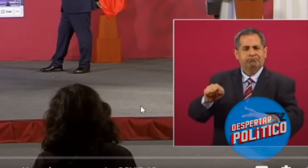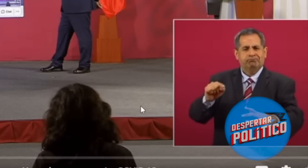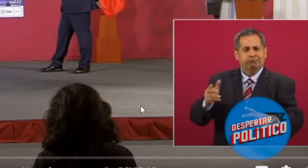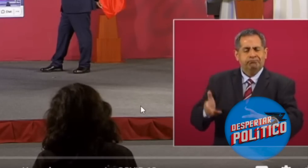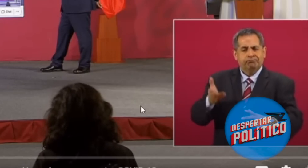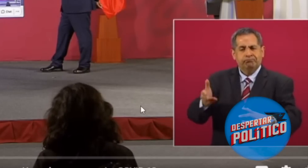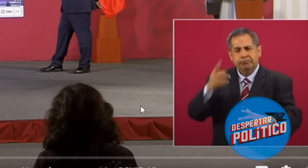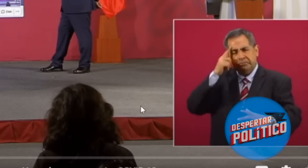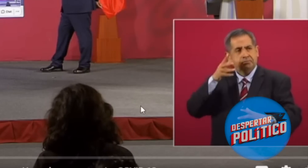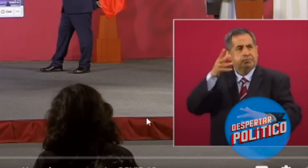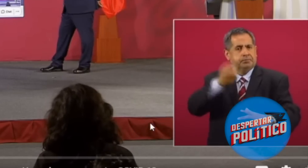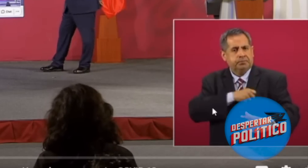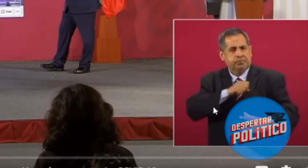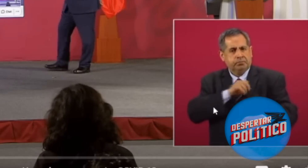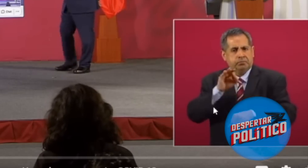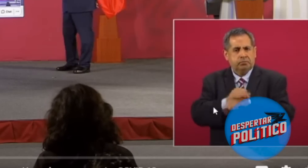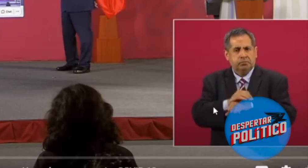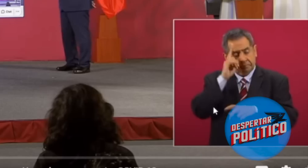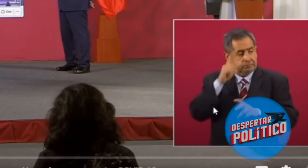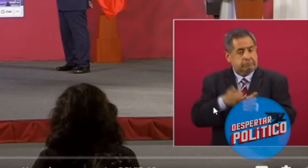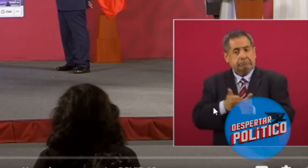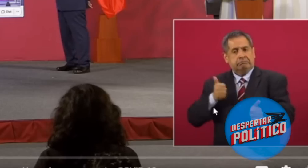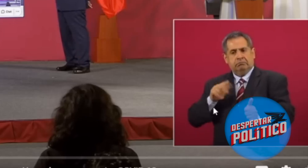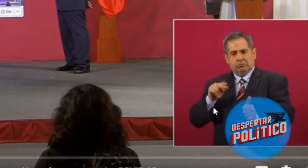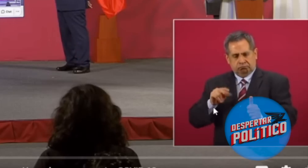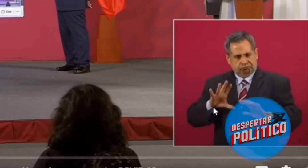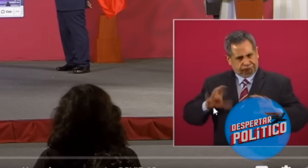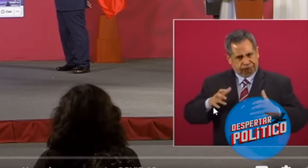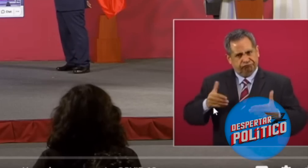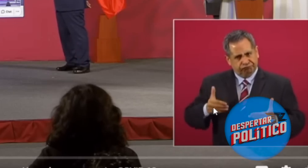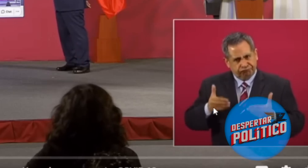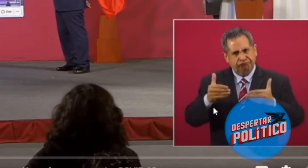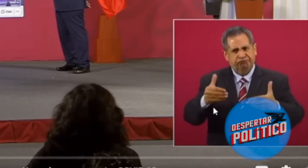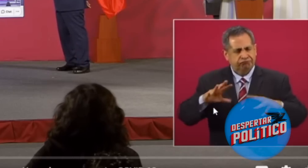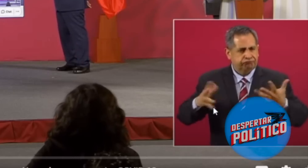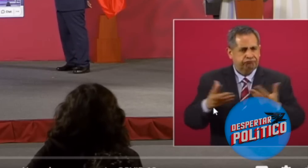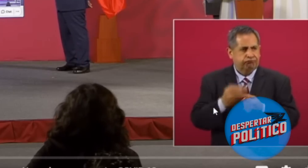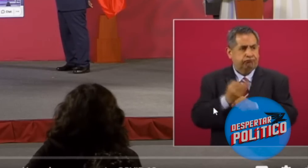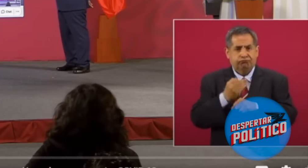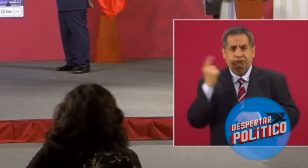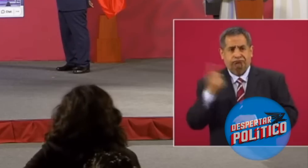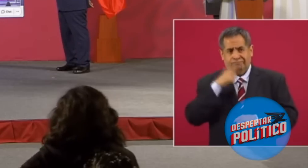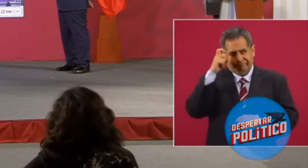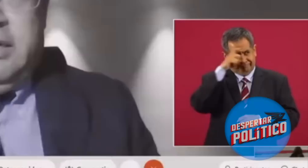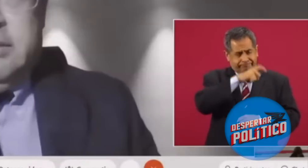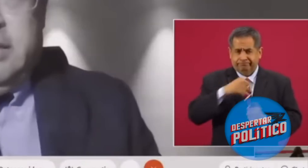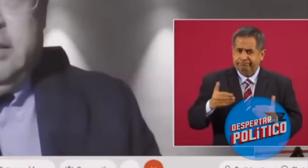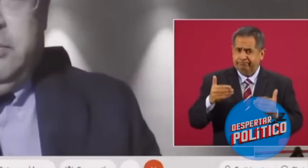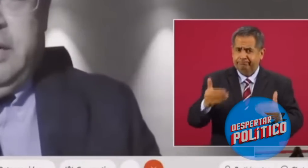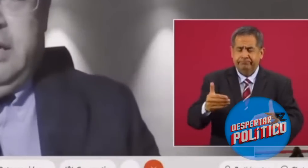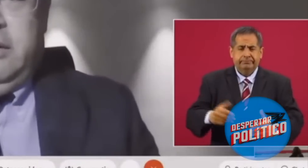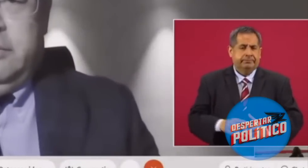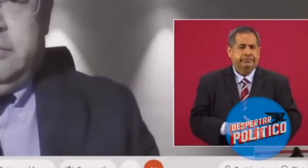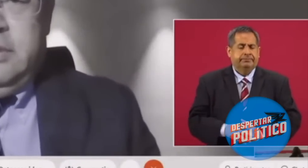por el área de la salud y por no dejar a nadie atrás, especialmente en un momento tan difícil. We at